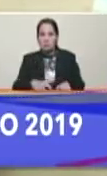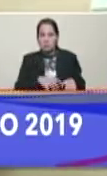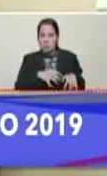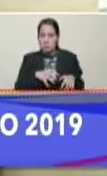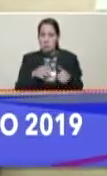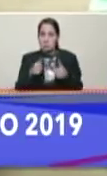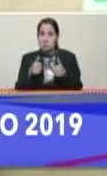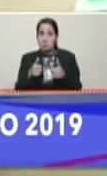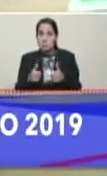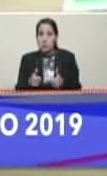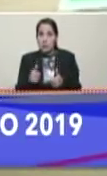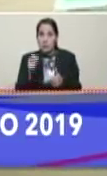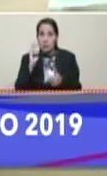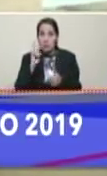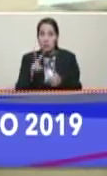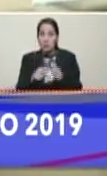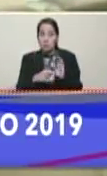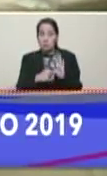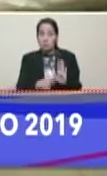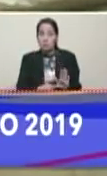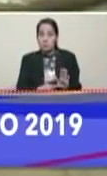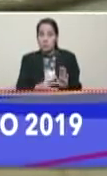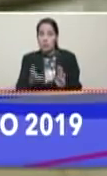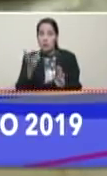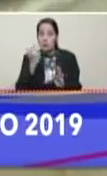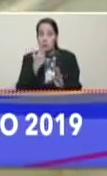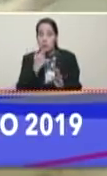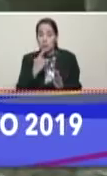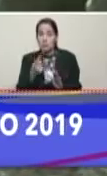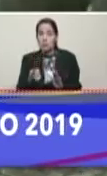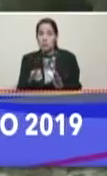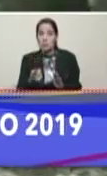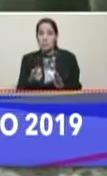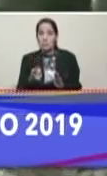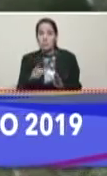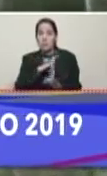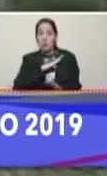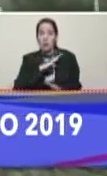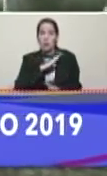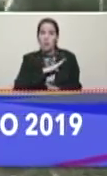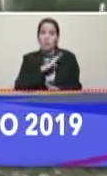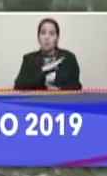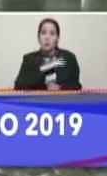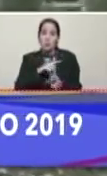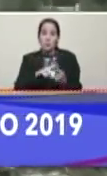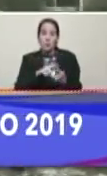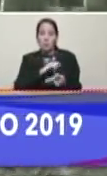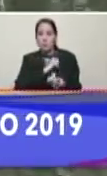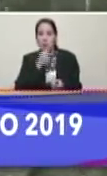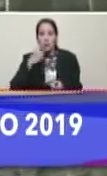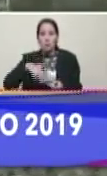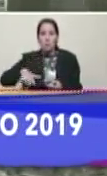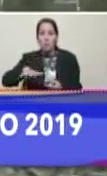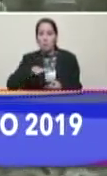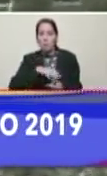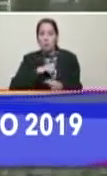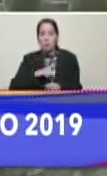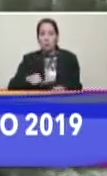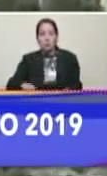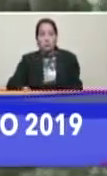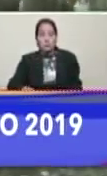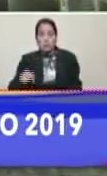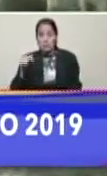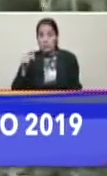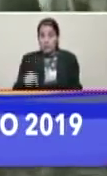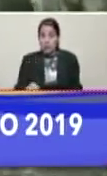para poder garantizar la alimentación y la sustentabilidad de todo el pueblo de portuguesa desde acá de